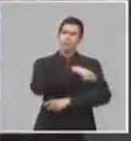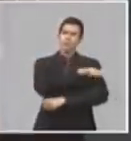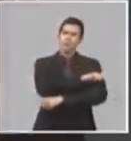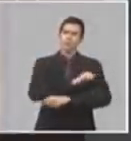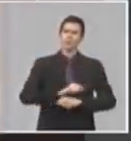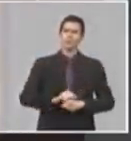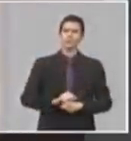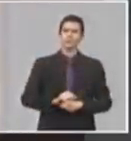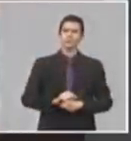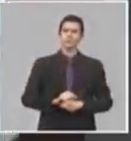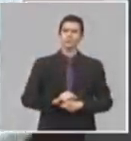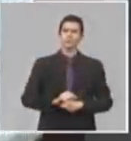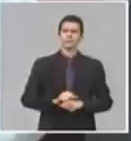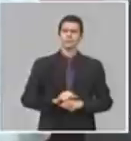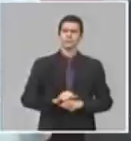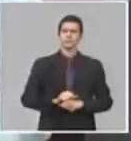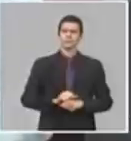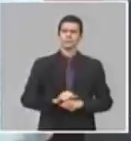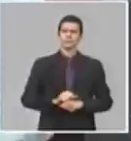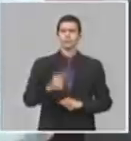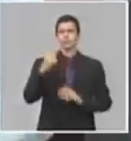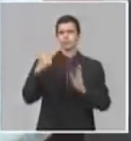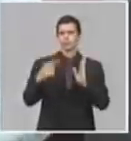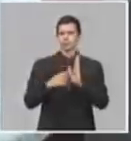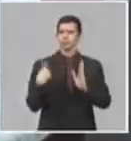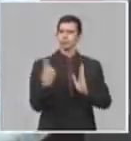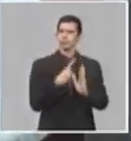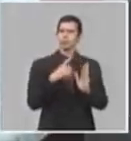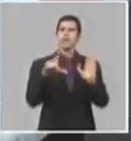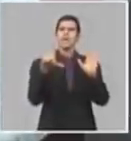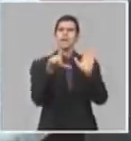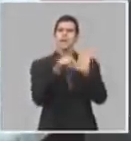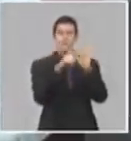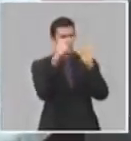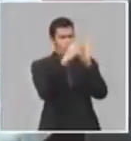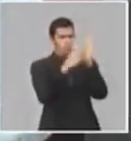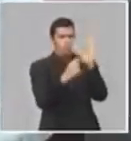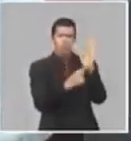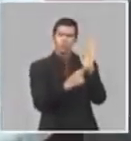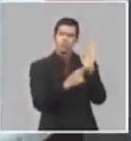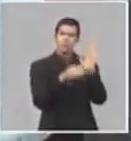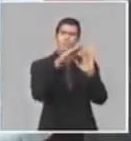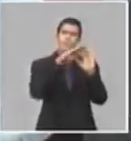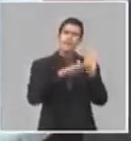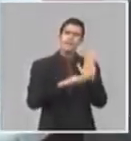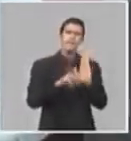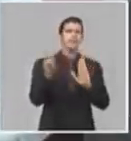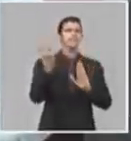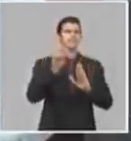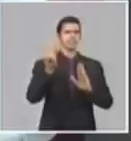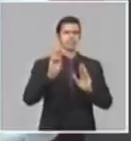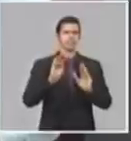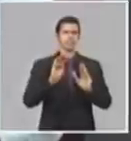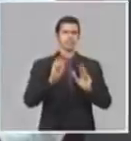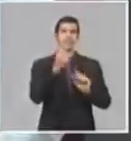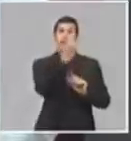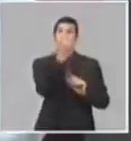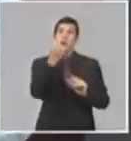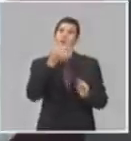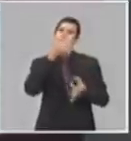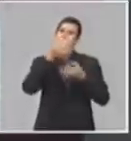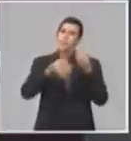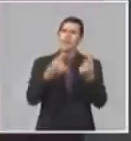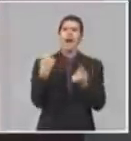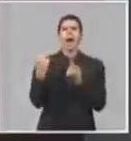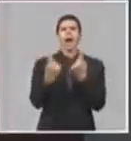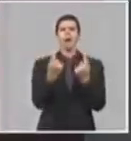aprobadas para lograr mayor autonomía de su gestión, la transformación del entorno monetario en que opera la